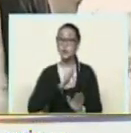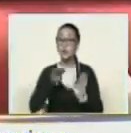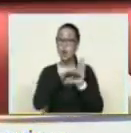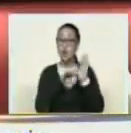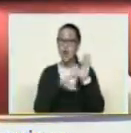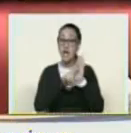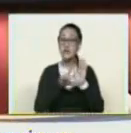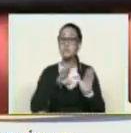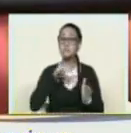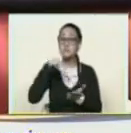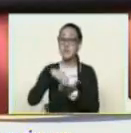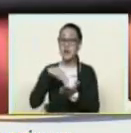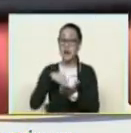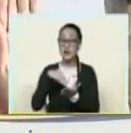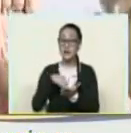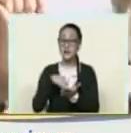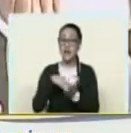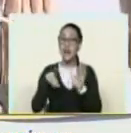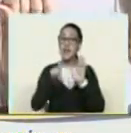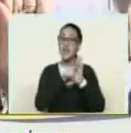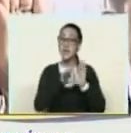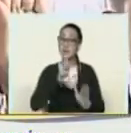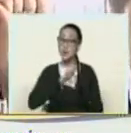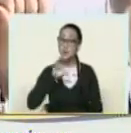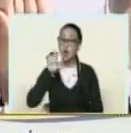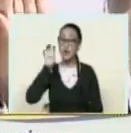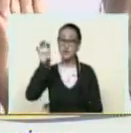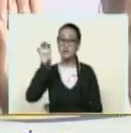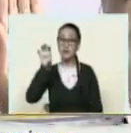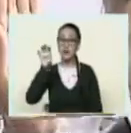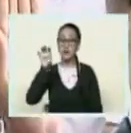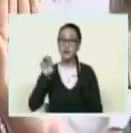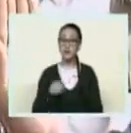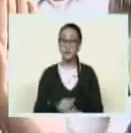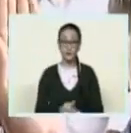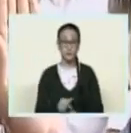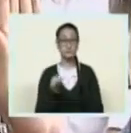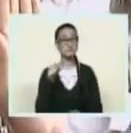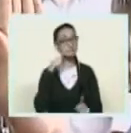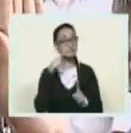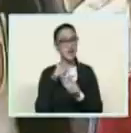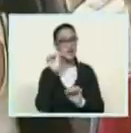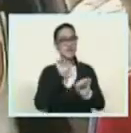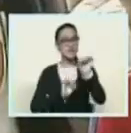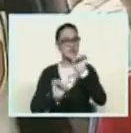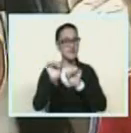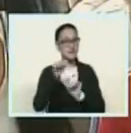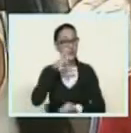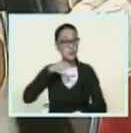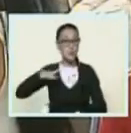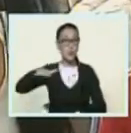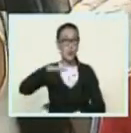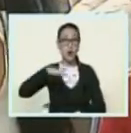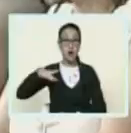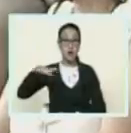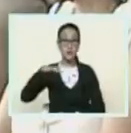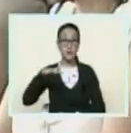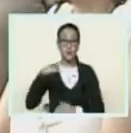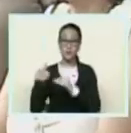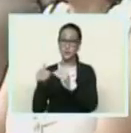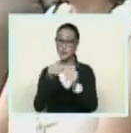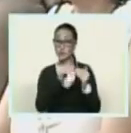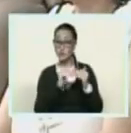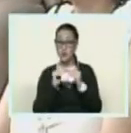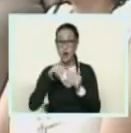leyes y reglamentos de la República y del Estado, en función de la defensa del pueblo, de la